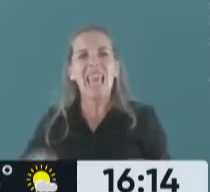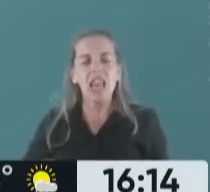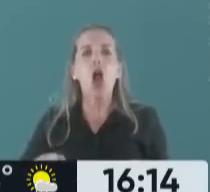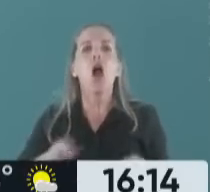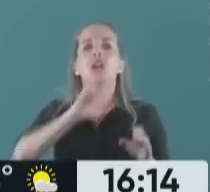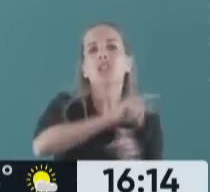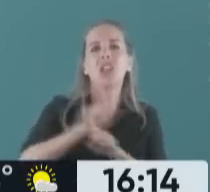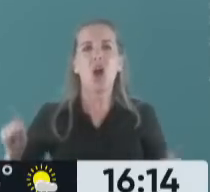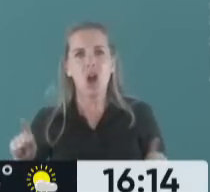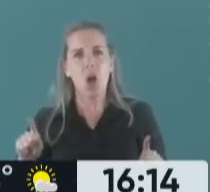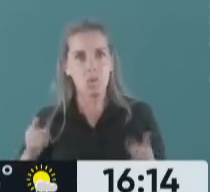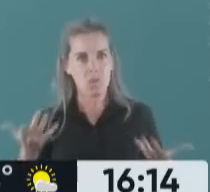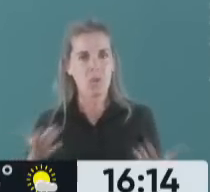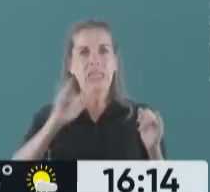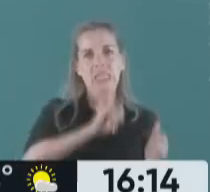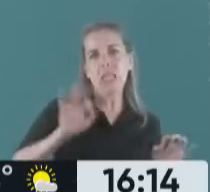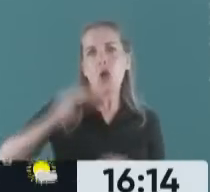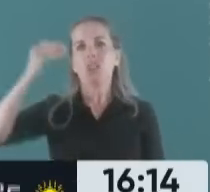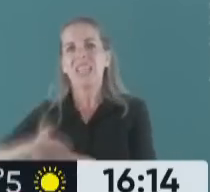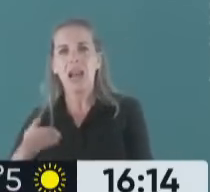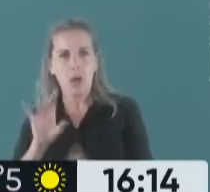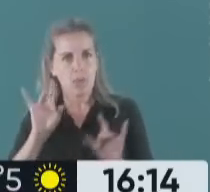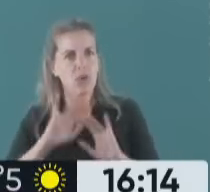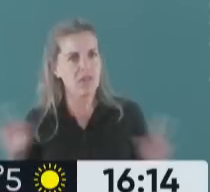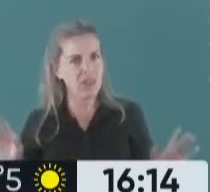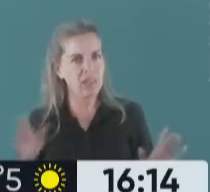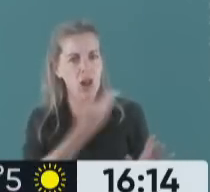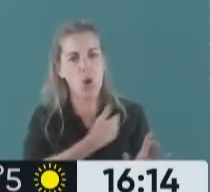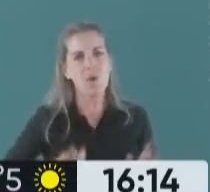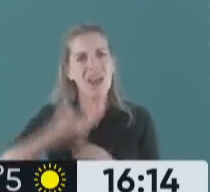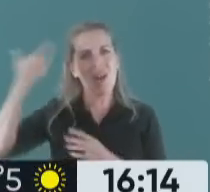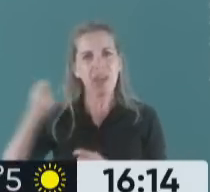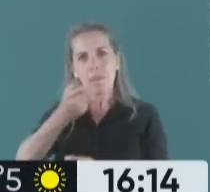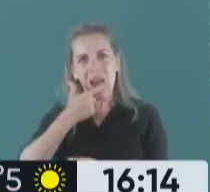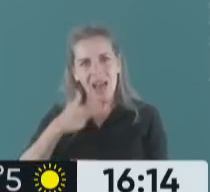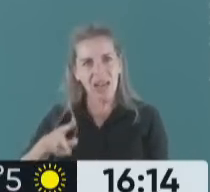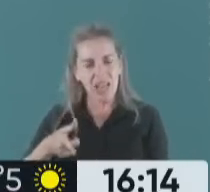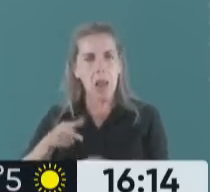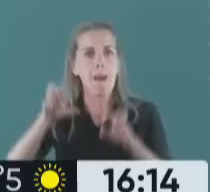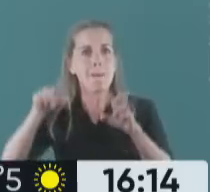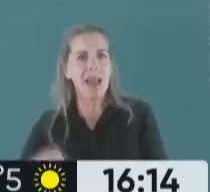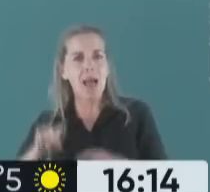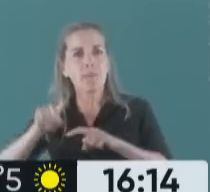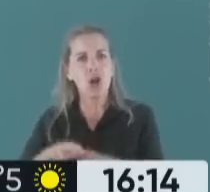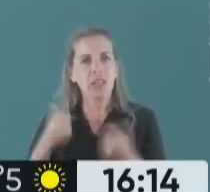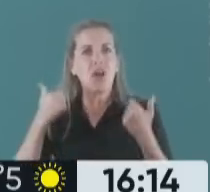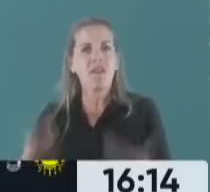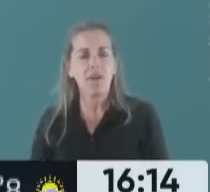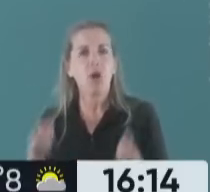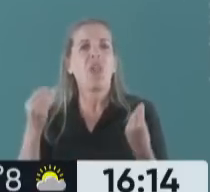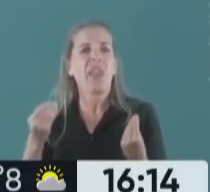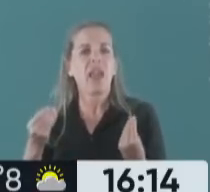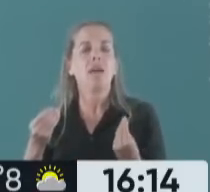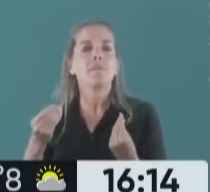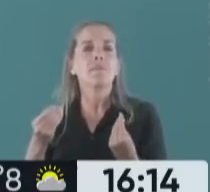algo que es muchísimo más complicado, ¿no? Durante el gobierno de Macri no se llevó adelante ninguna política que tuviera que ver con la